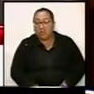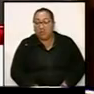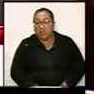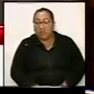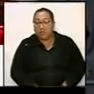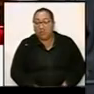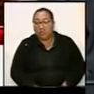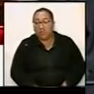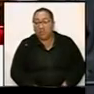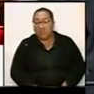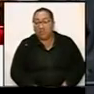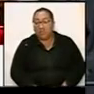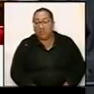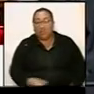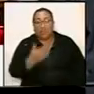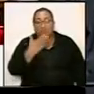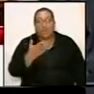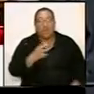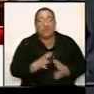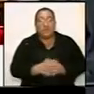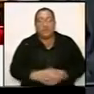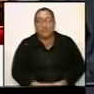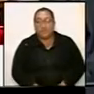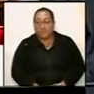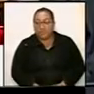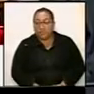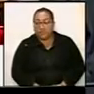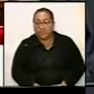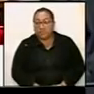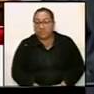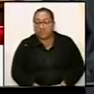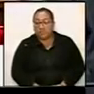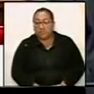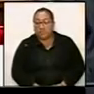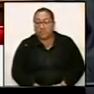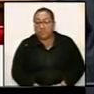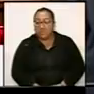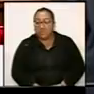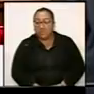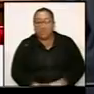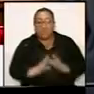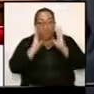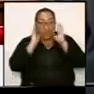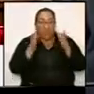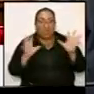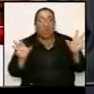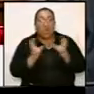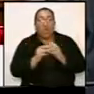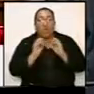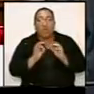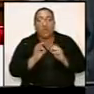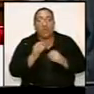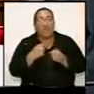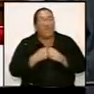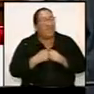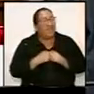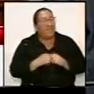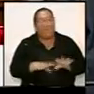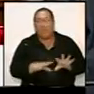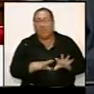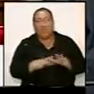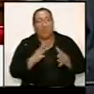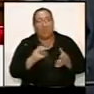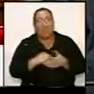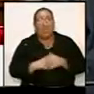Segunda interrupción. Gracias, congresista Espinosa. Acá la atención es integral. Dejemos una generación